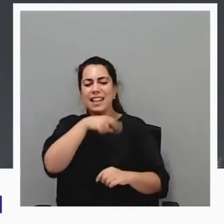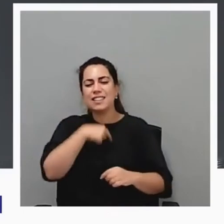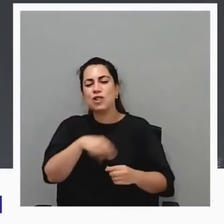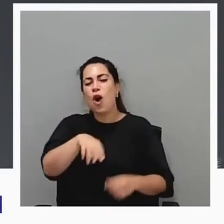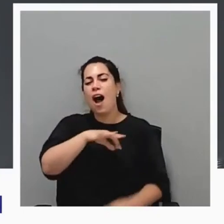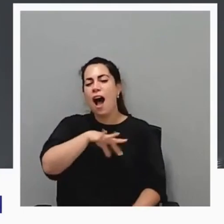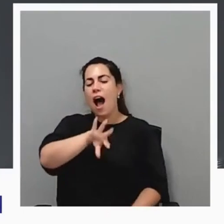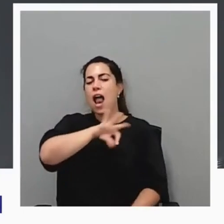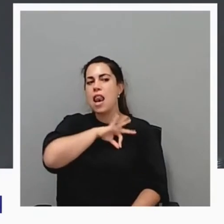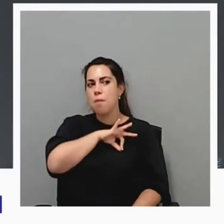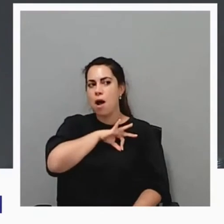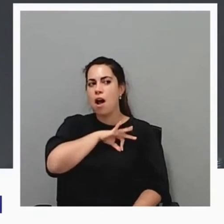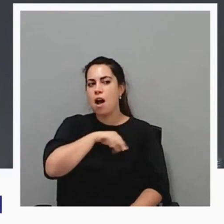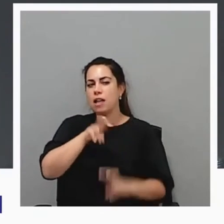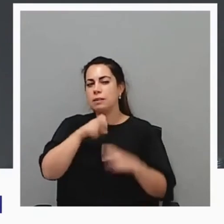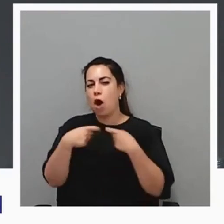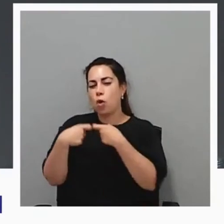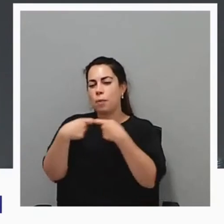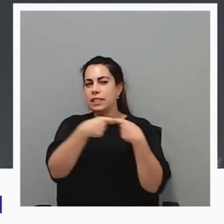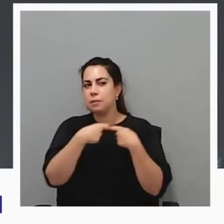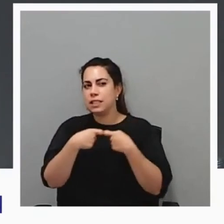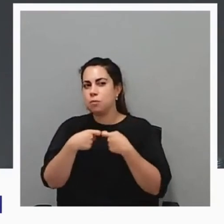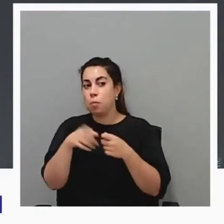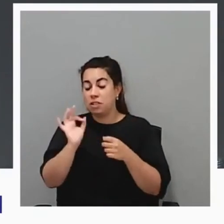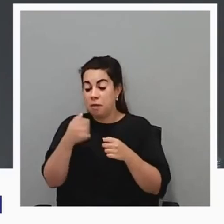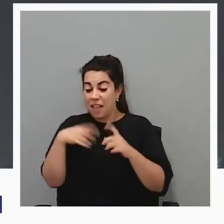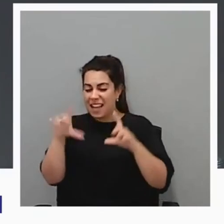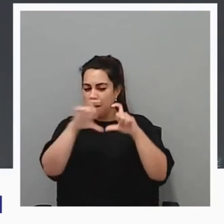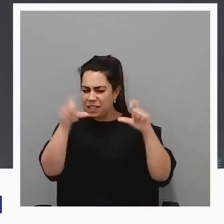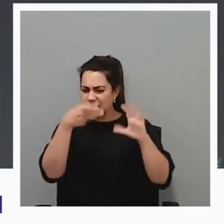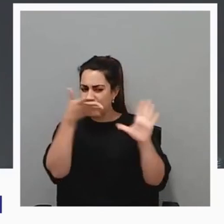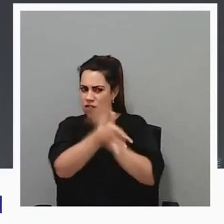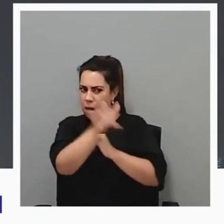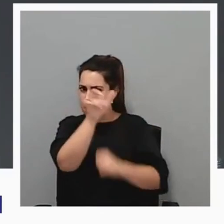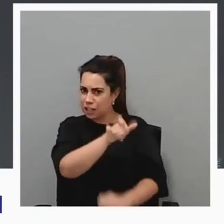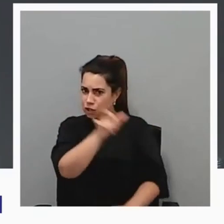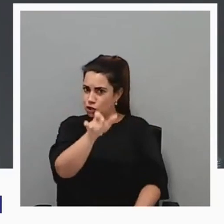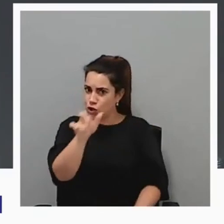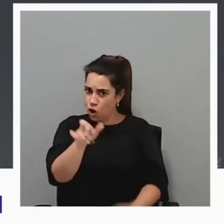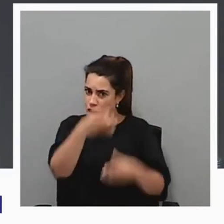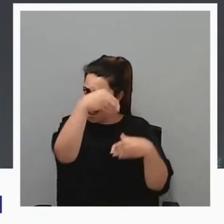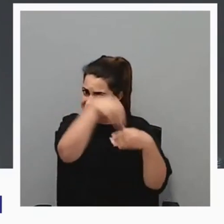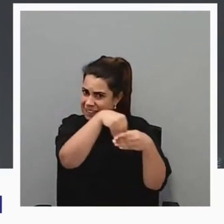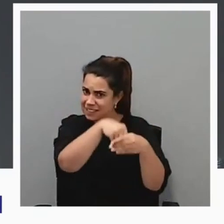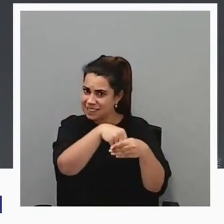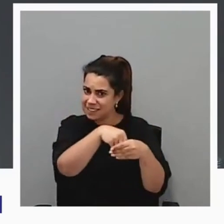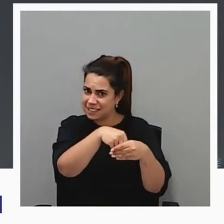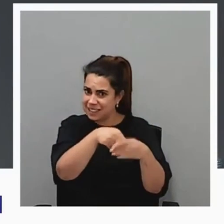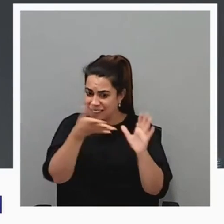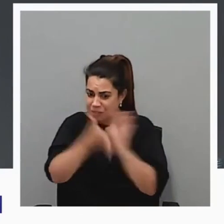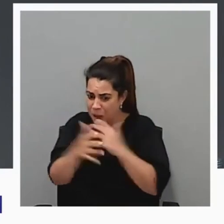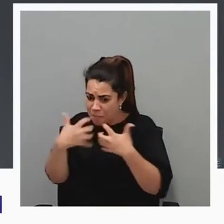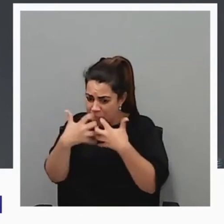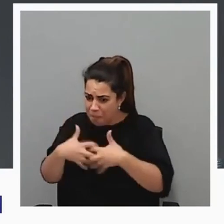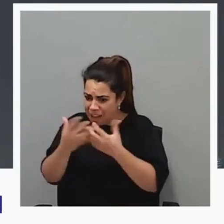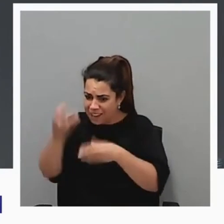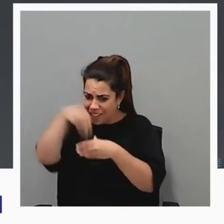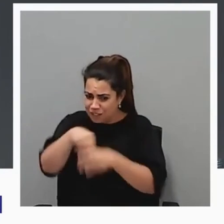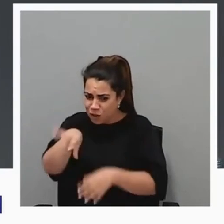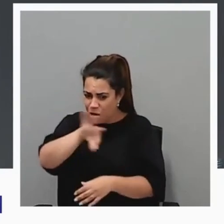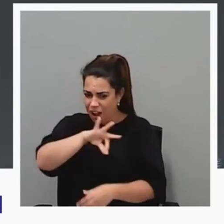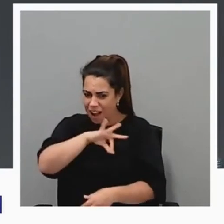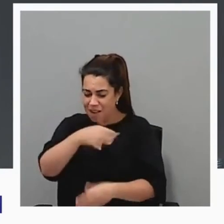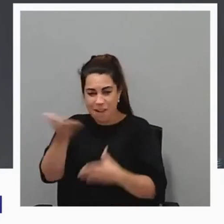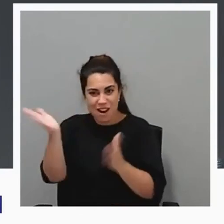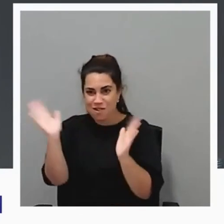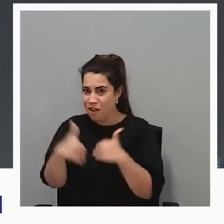empresas son personas. Las máquinas no tienen alma. Y por mucho que la inteligencia